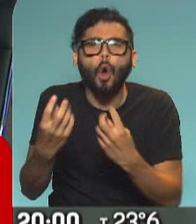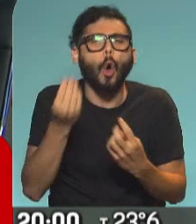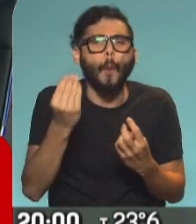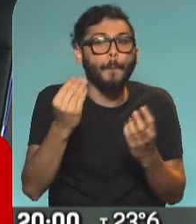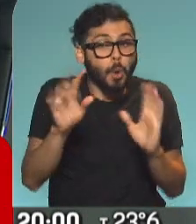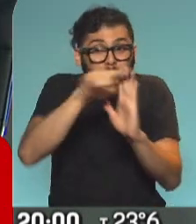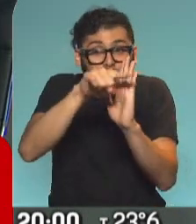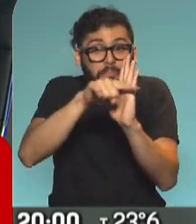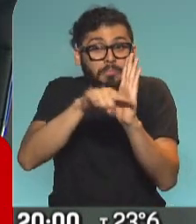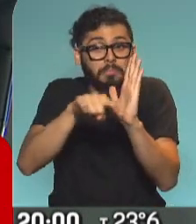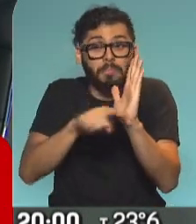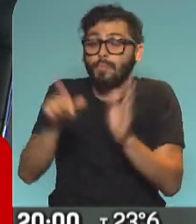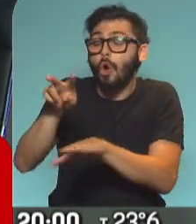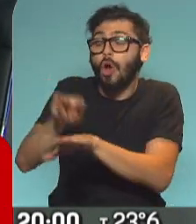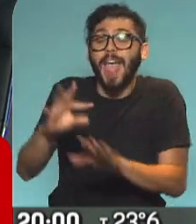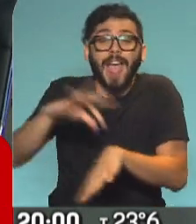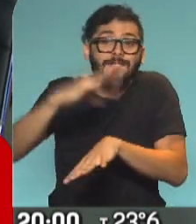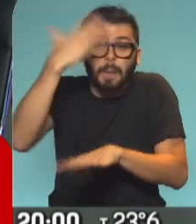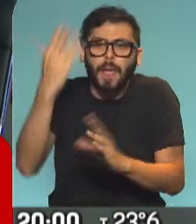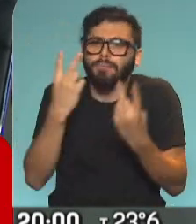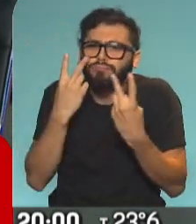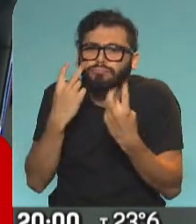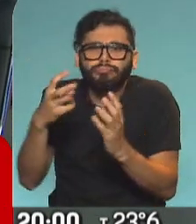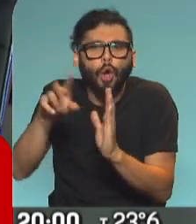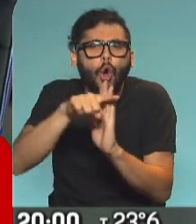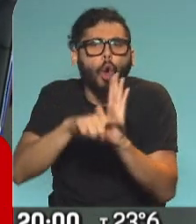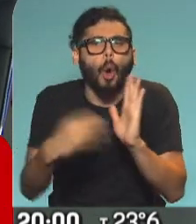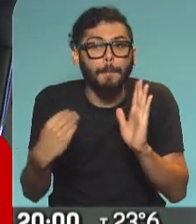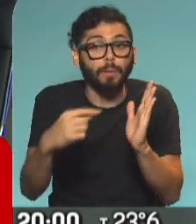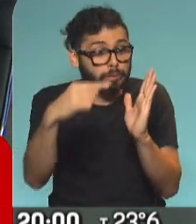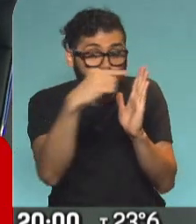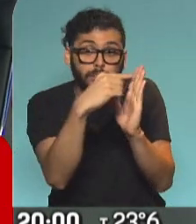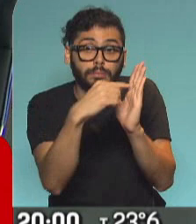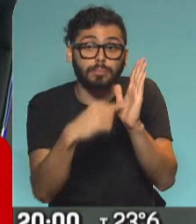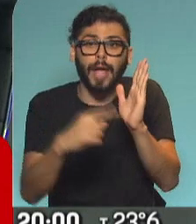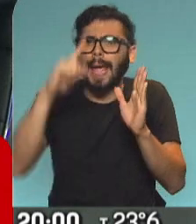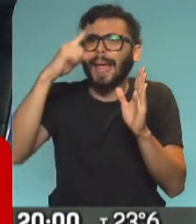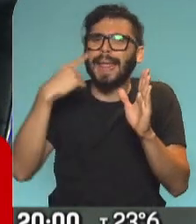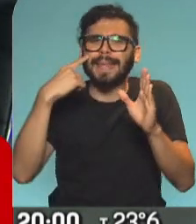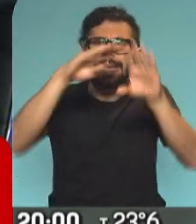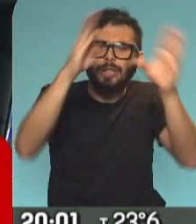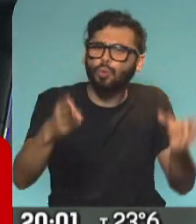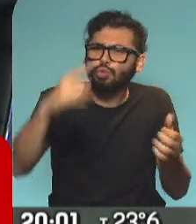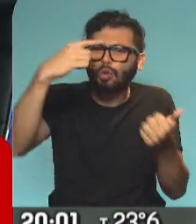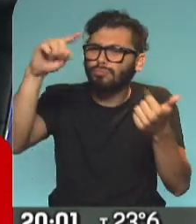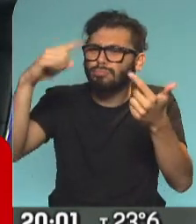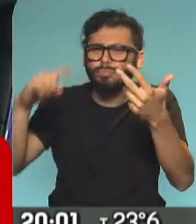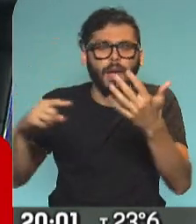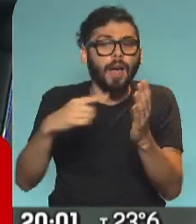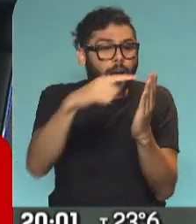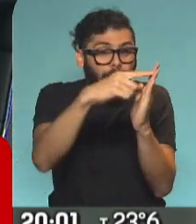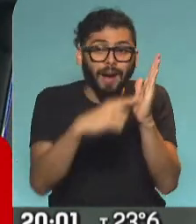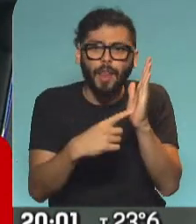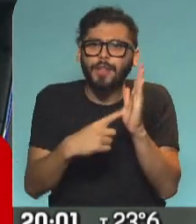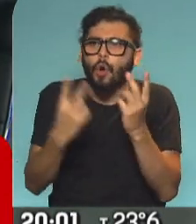en cada una de las patologías. Y hay normativas en todas las instituciones de todo lo que hay que hacer